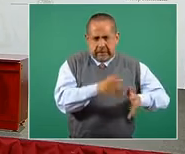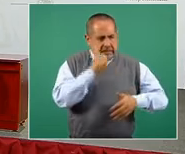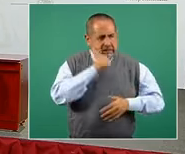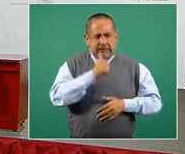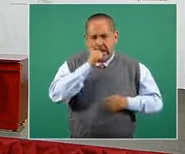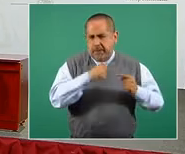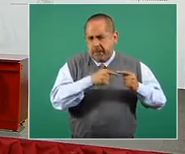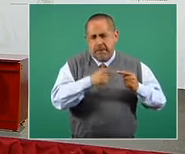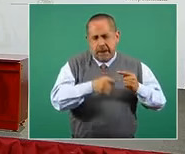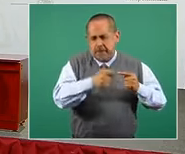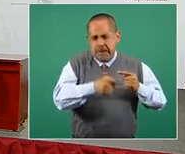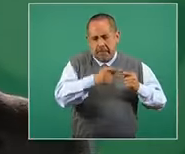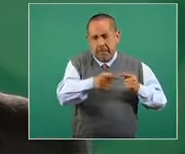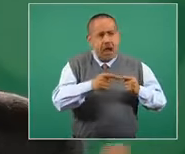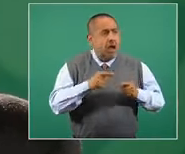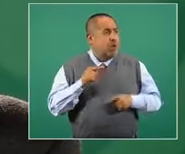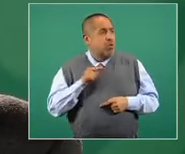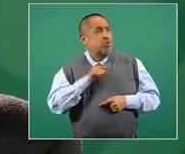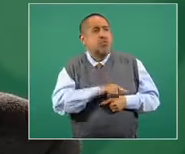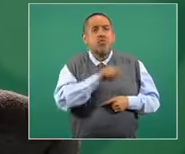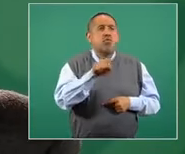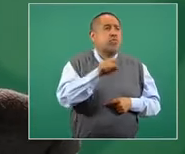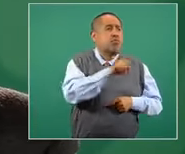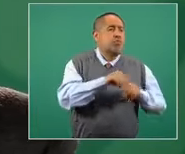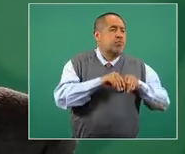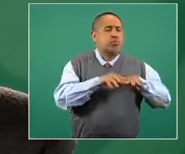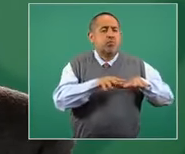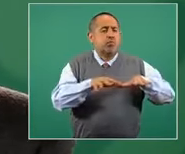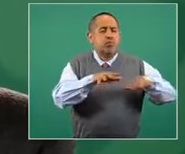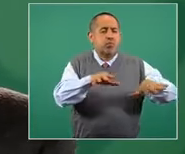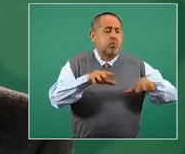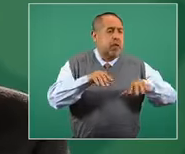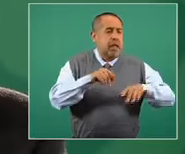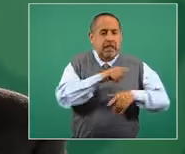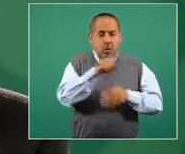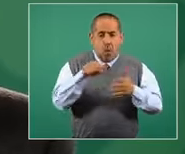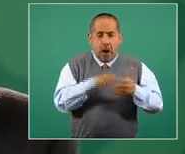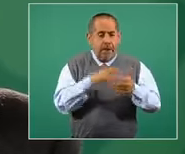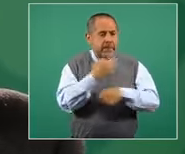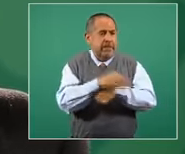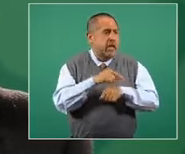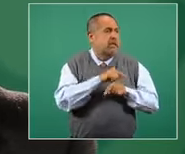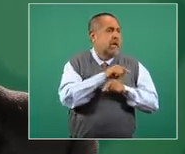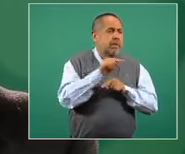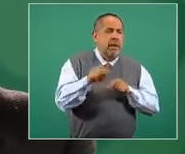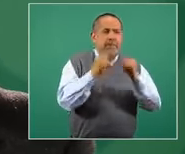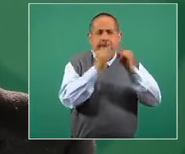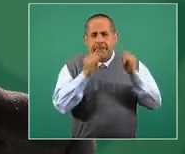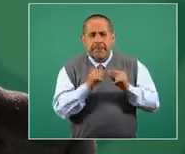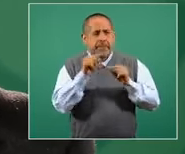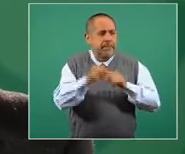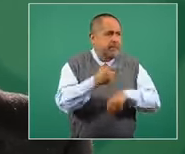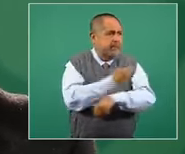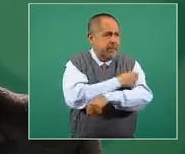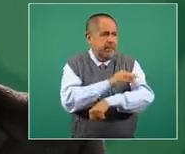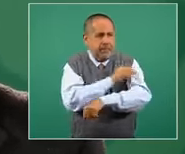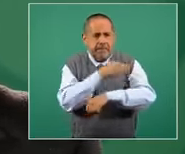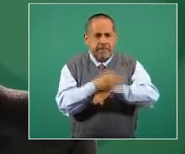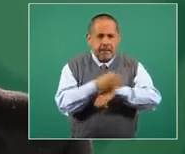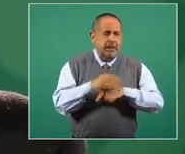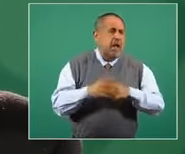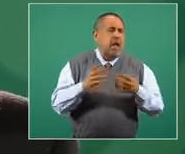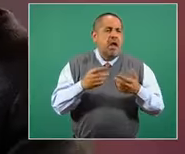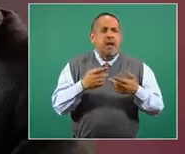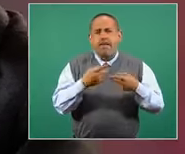campo, en donde se sale fuera de las unidades de salud y se va a sitios temporales, puestos temporales de vacunación, en